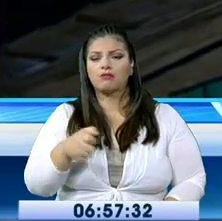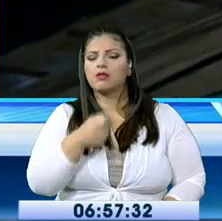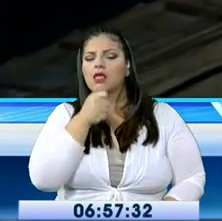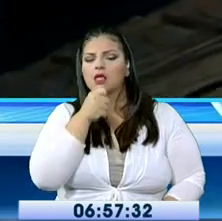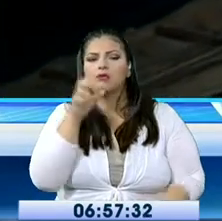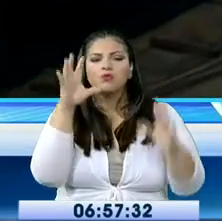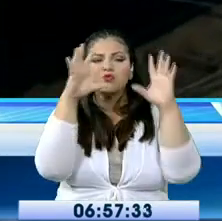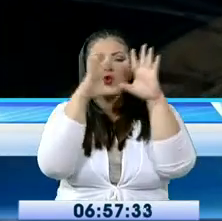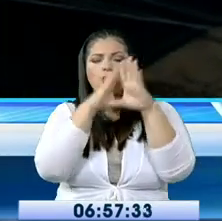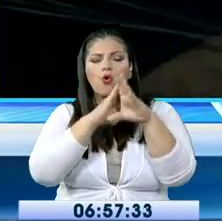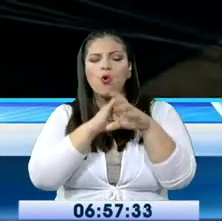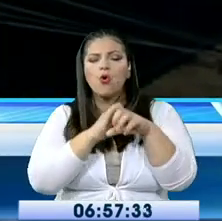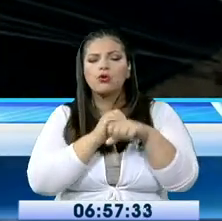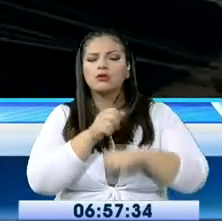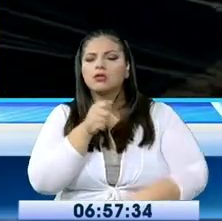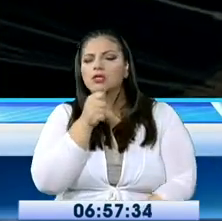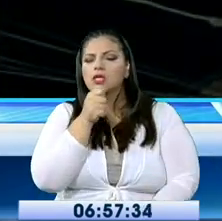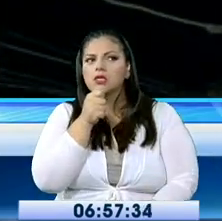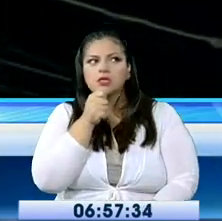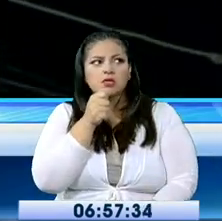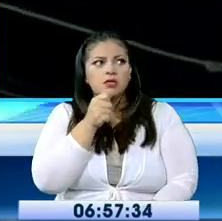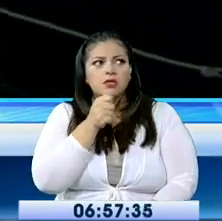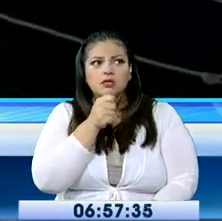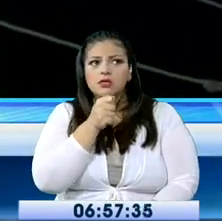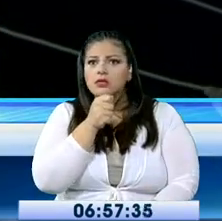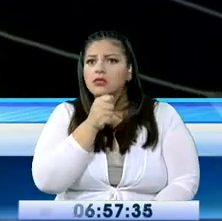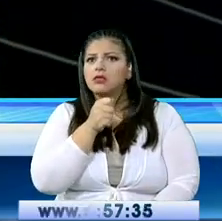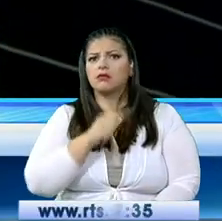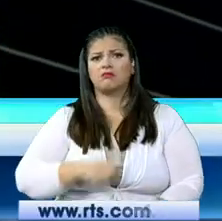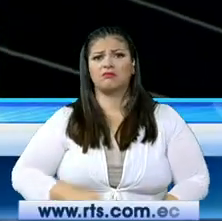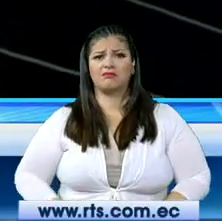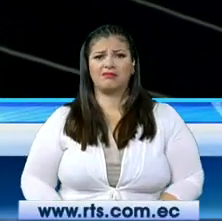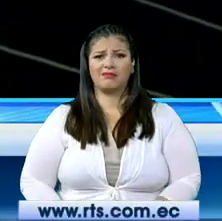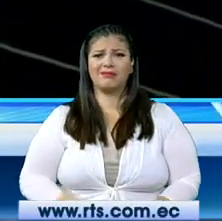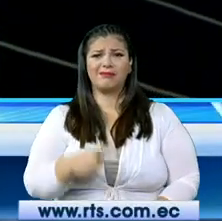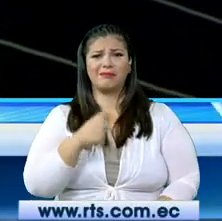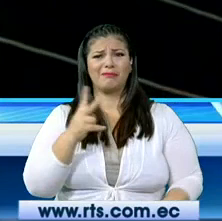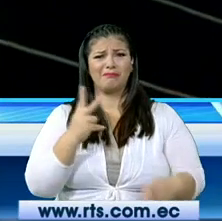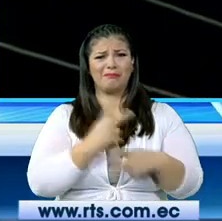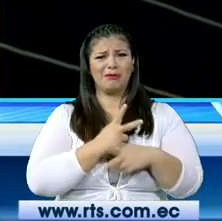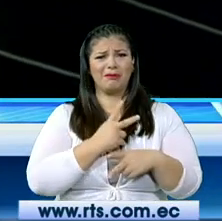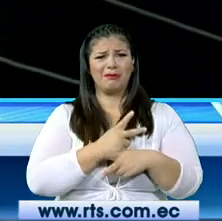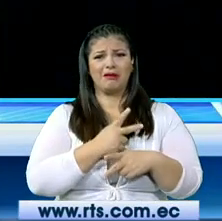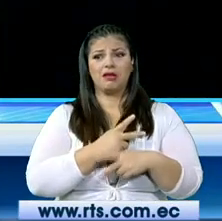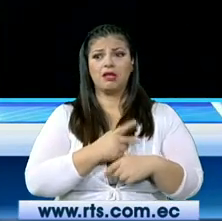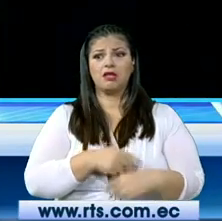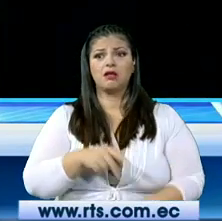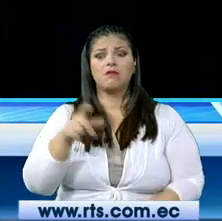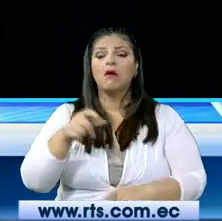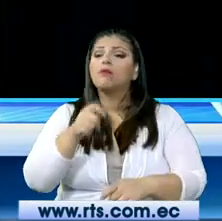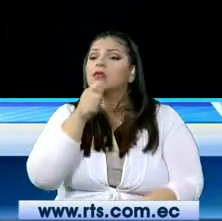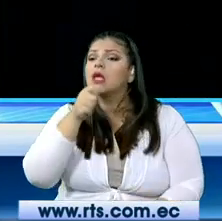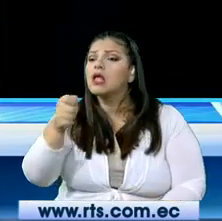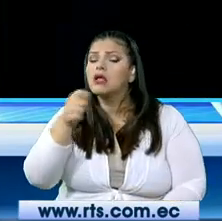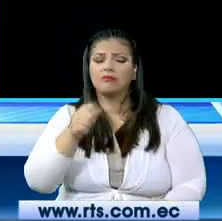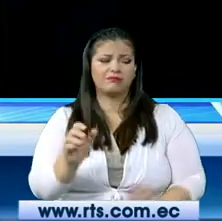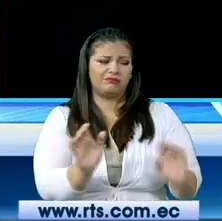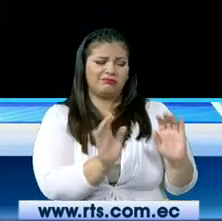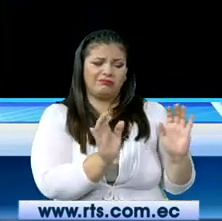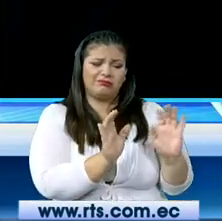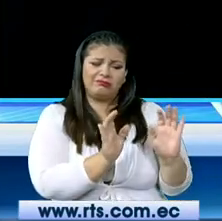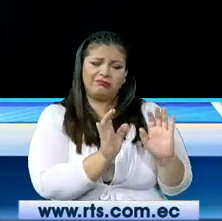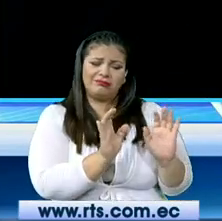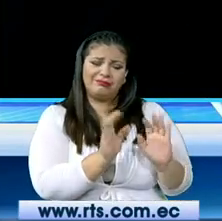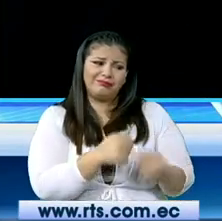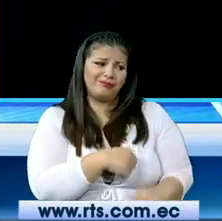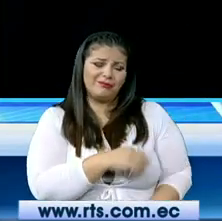supuesto, pero por son supuesto. Son 3 meses y la gente no quiere ni dar la cara claro. Con temor a mira, una retaliación. Mira, esa luminaria dice que tiene 3 meses ahí. Señor productor,